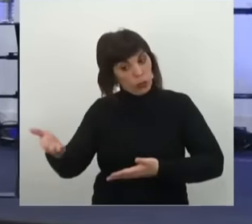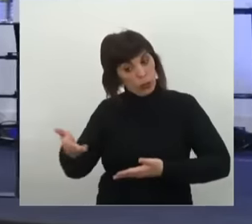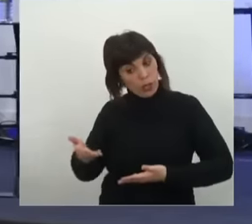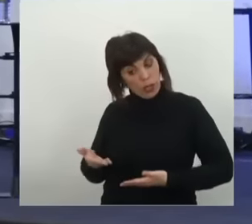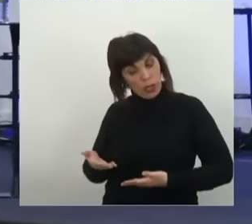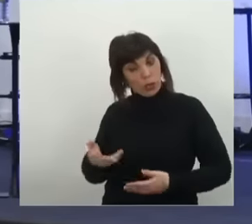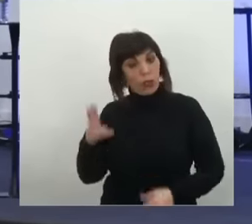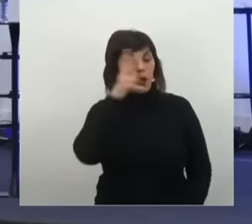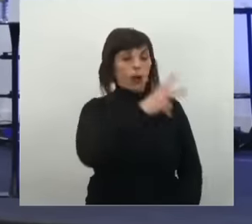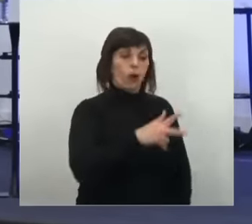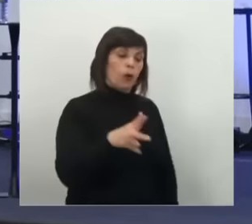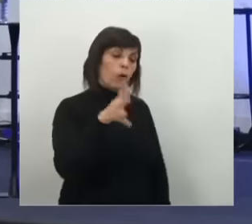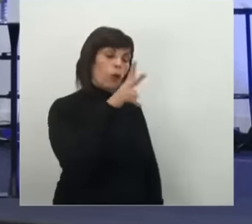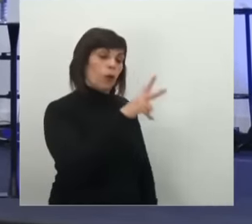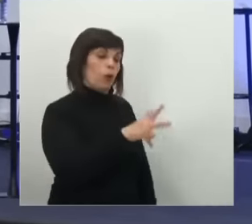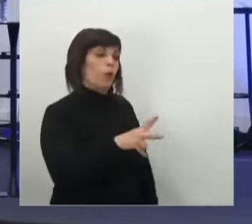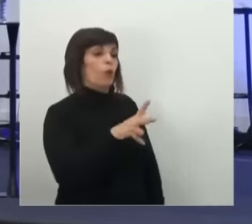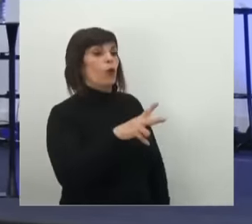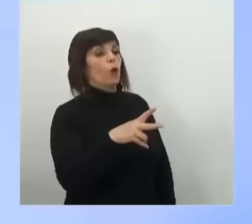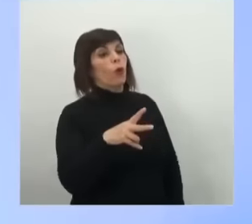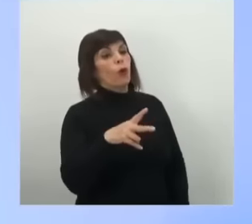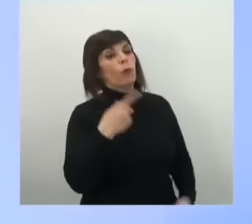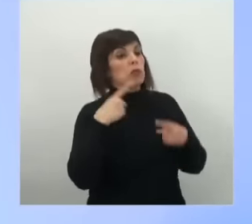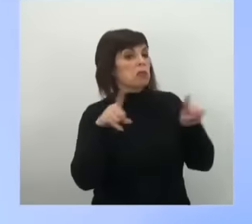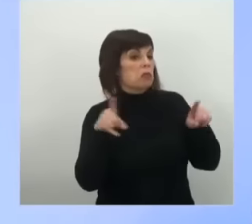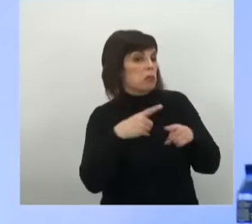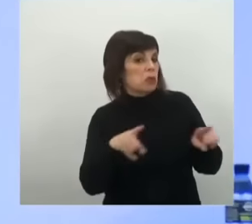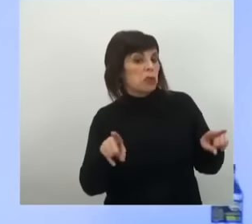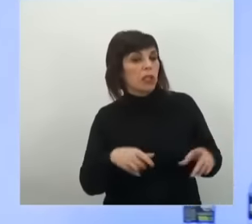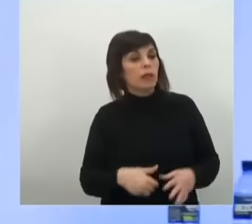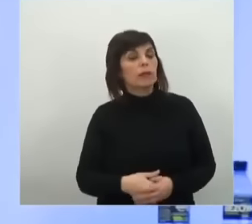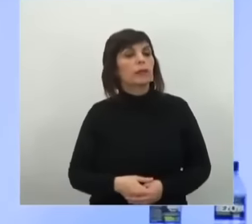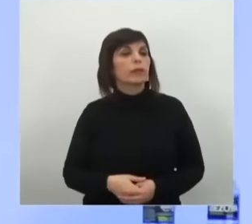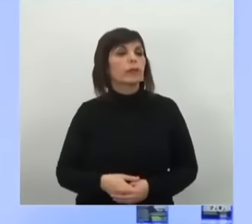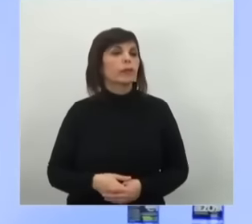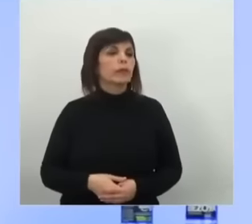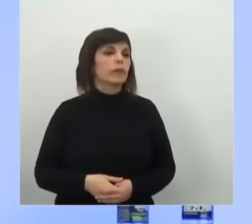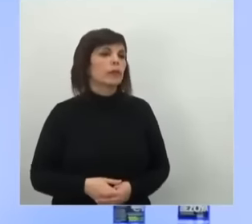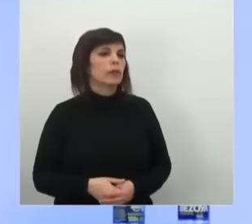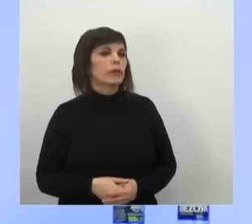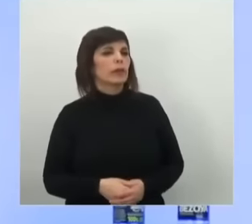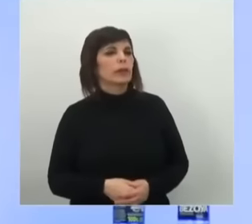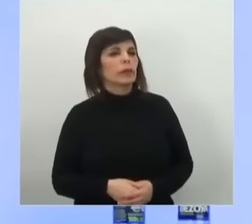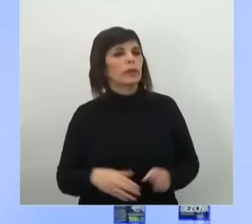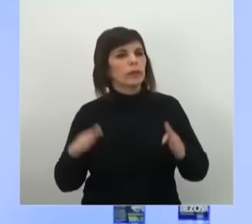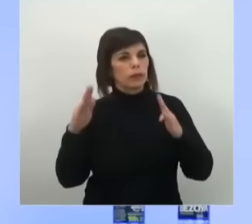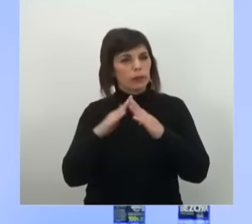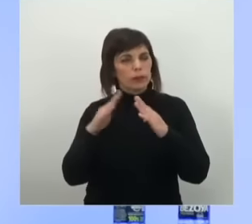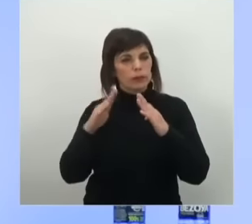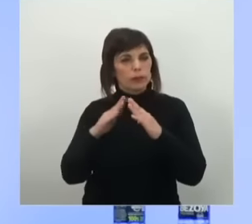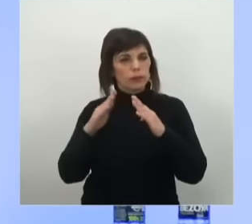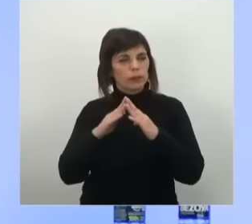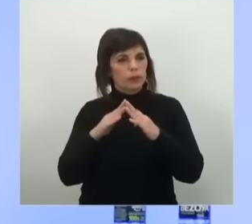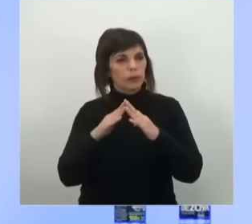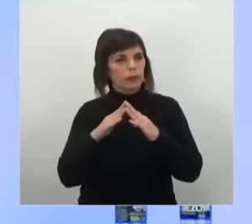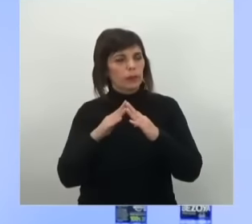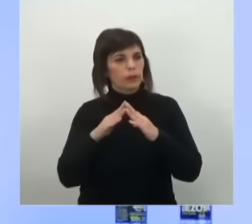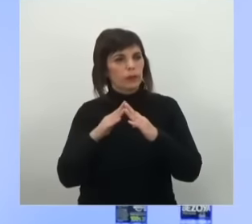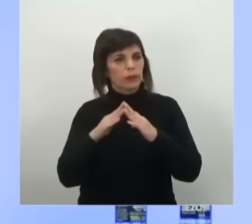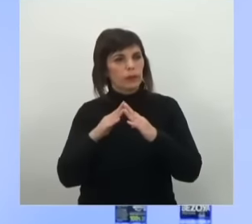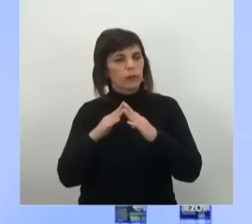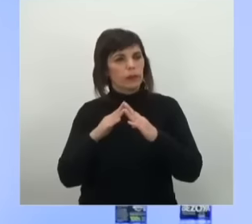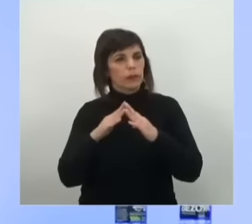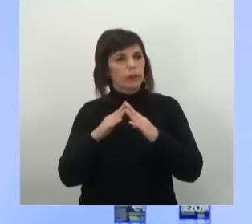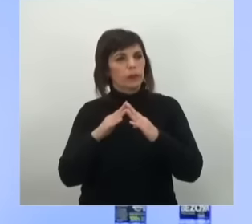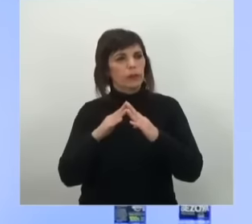a este video o vamos a poner unos mapas lo que fuese algo así y entonces me voy a la casa agarro un canal de YouTube